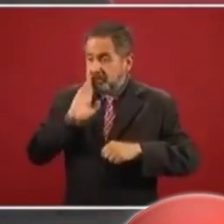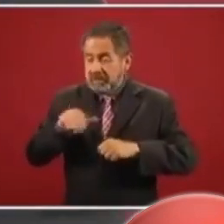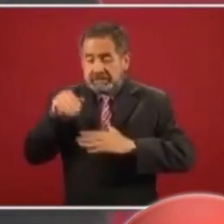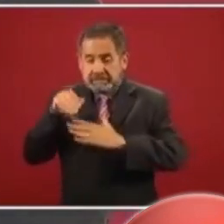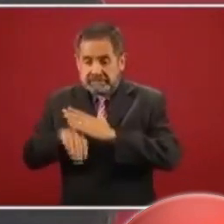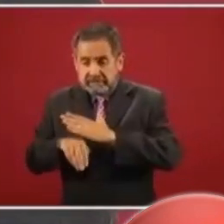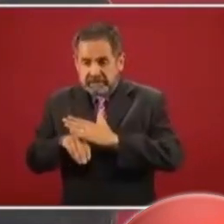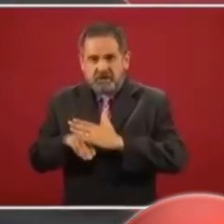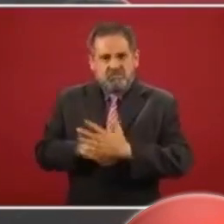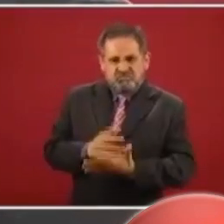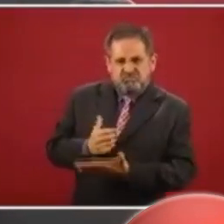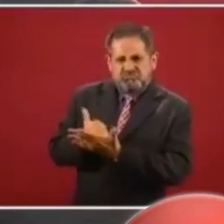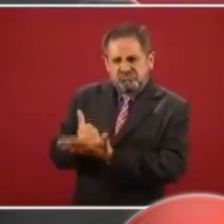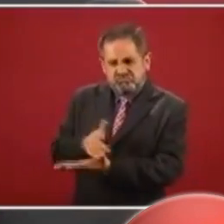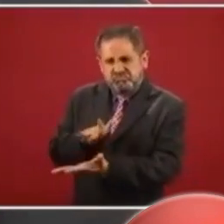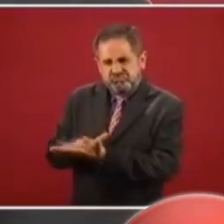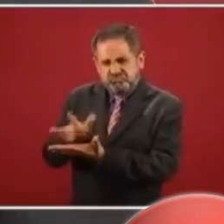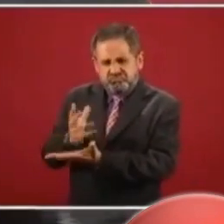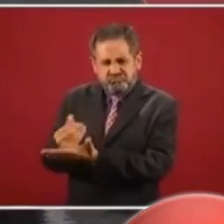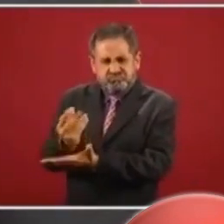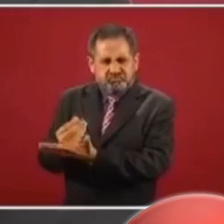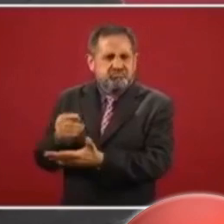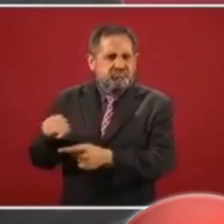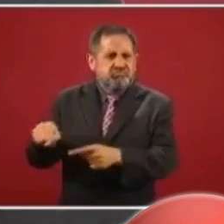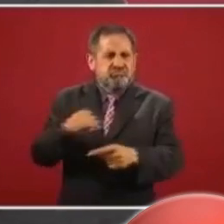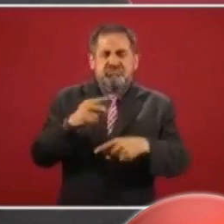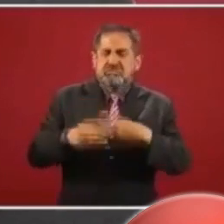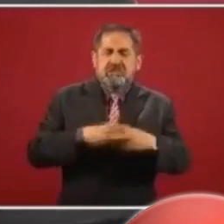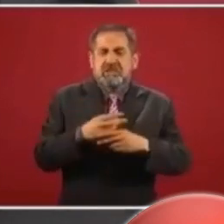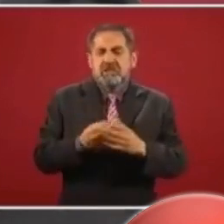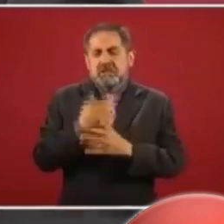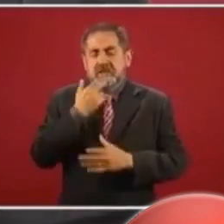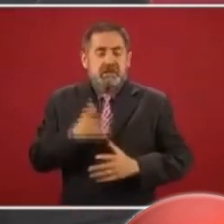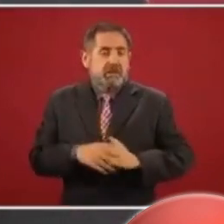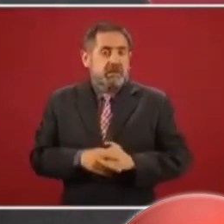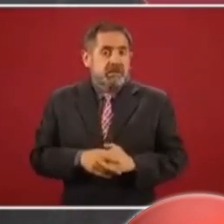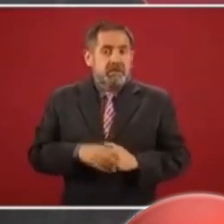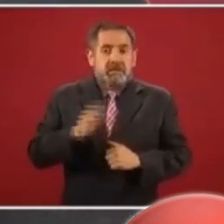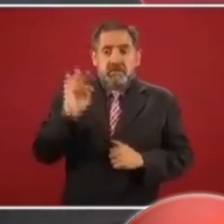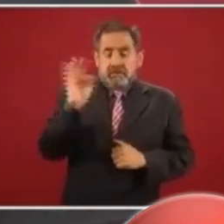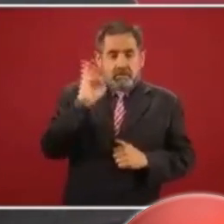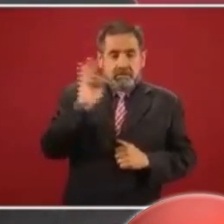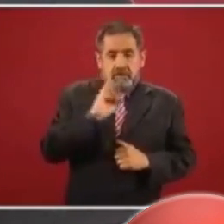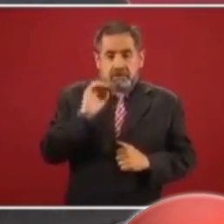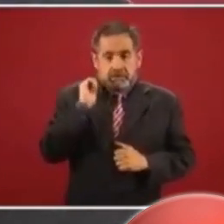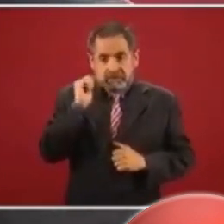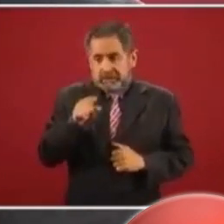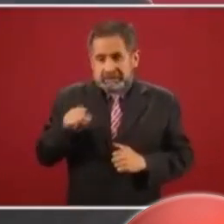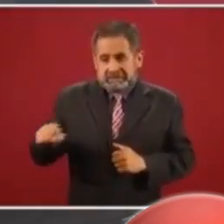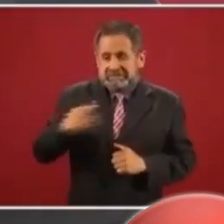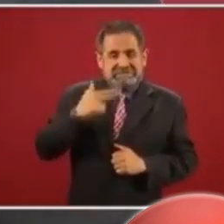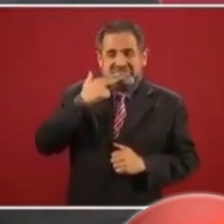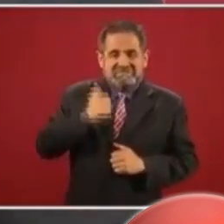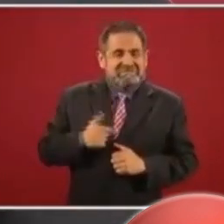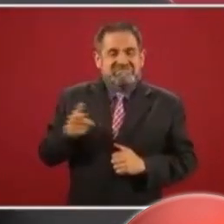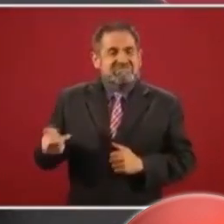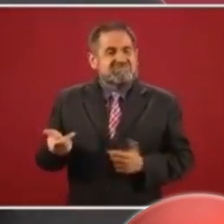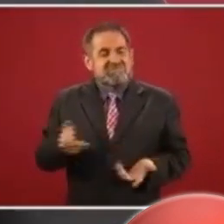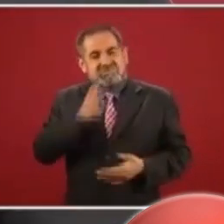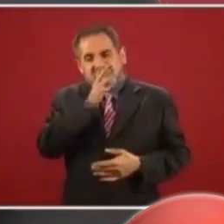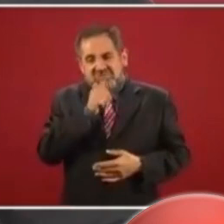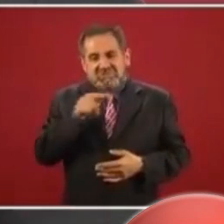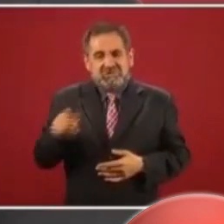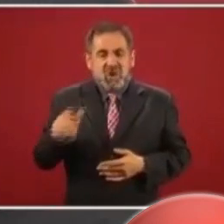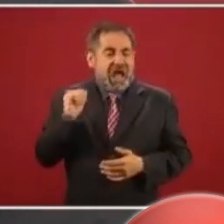poderla apoyar a esa persona para que mejore. Y si vemos que alguien pues de plano no funciona o